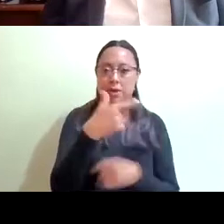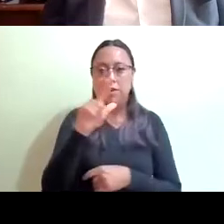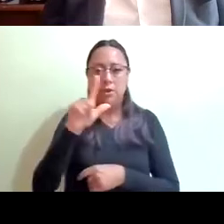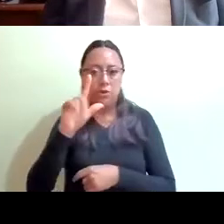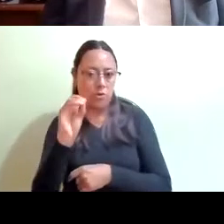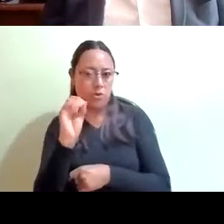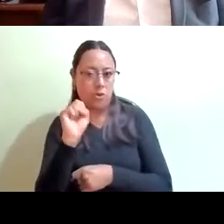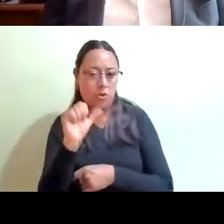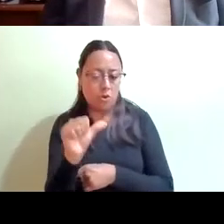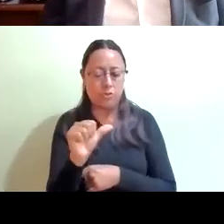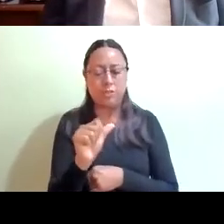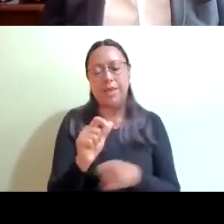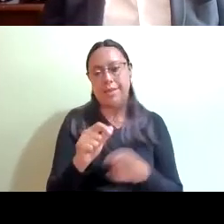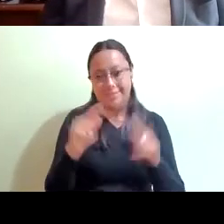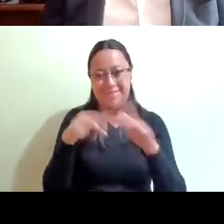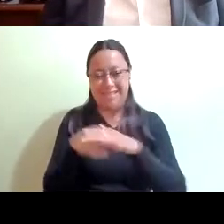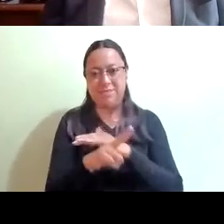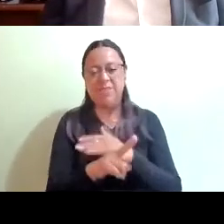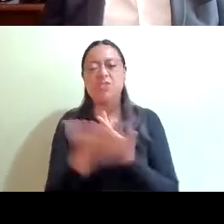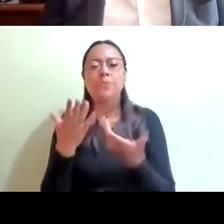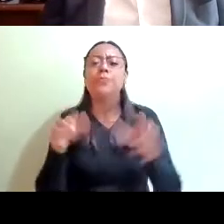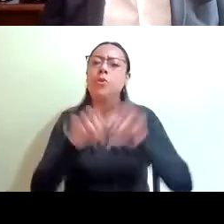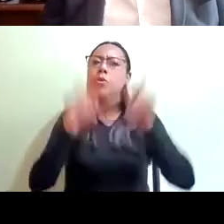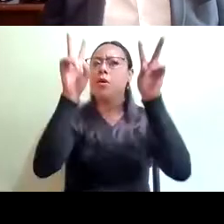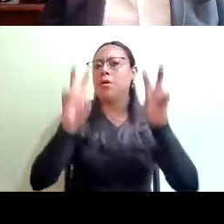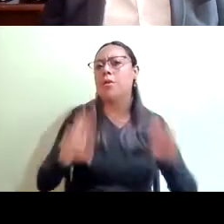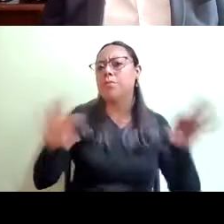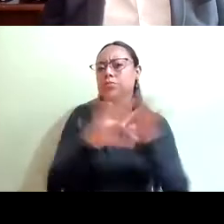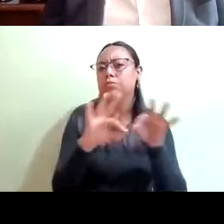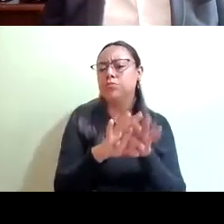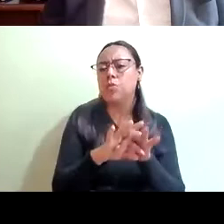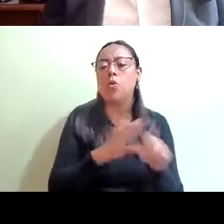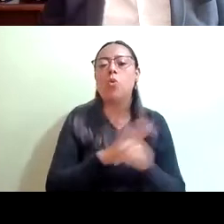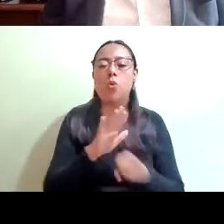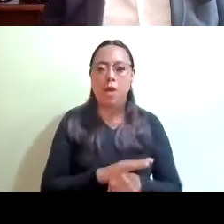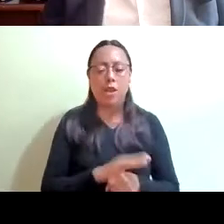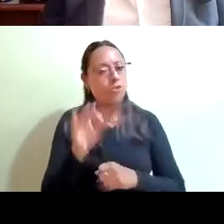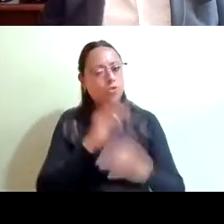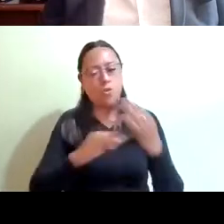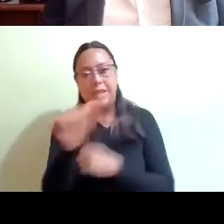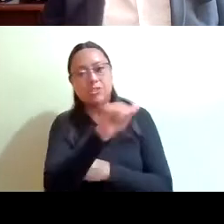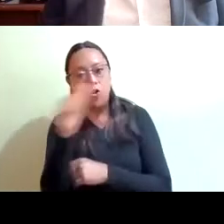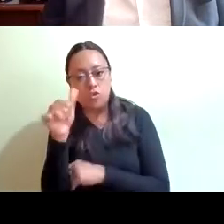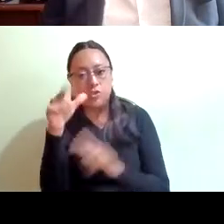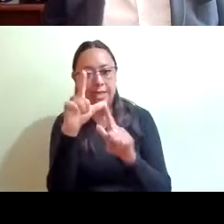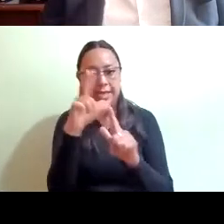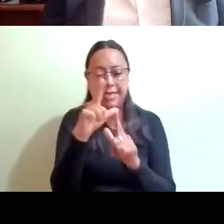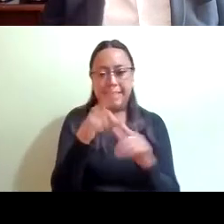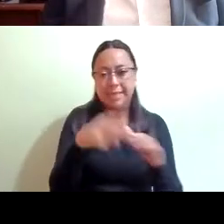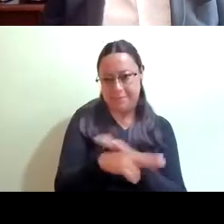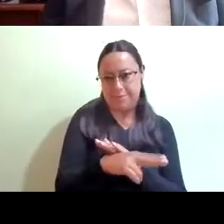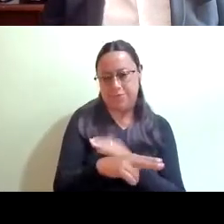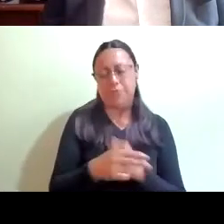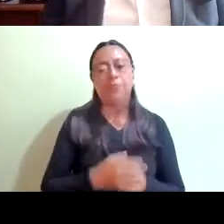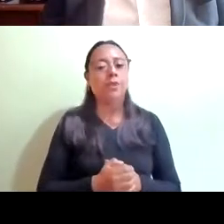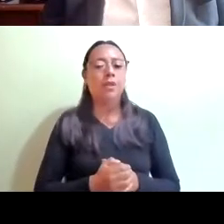referir necesariamente a temas que tienen que ver con las 11 líneas restantes y que tiene que ver